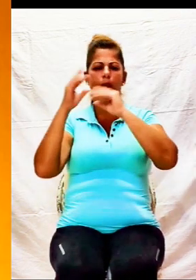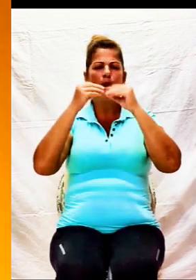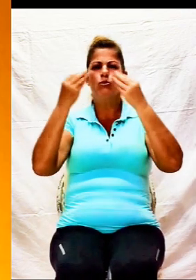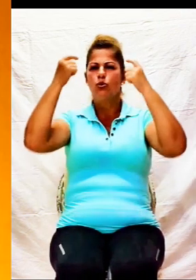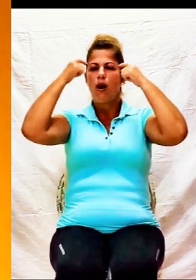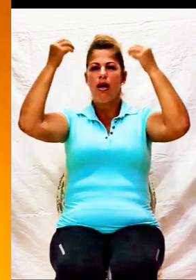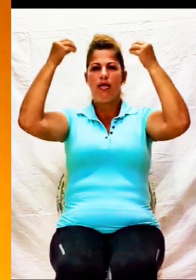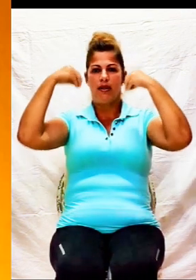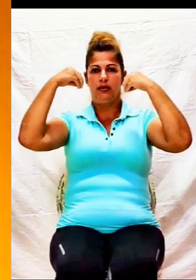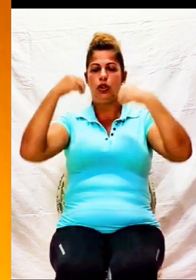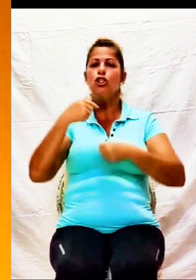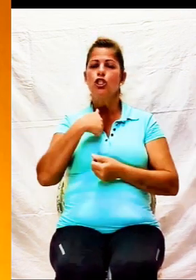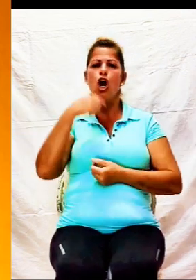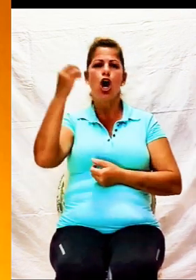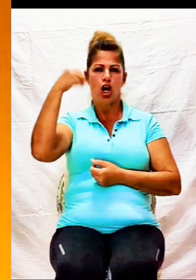interior.